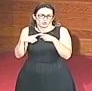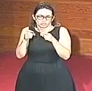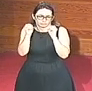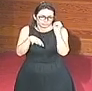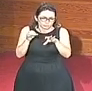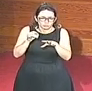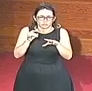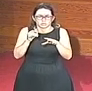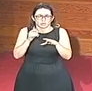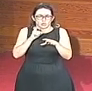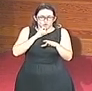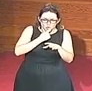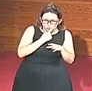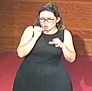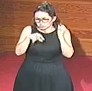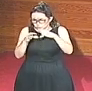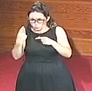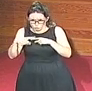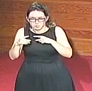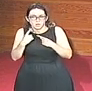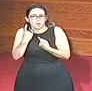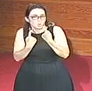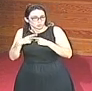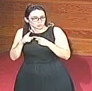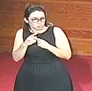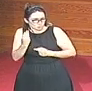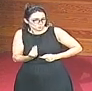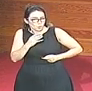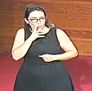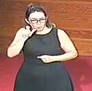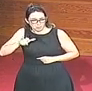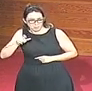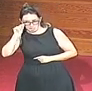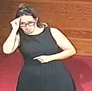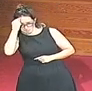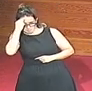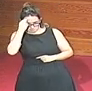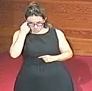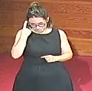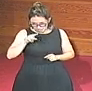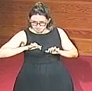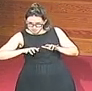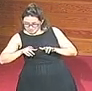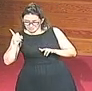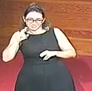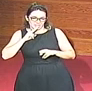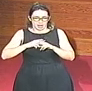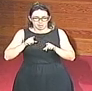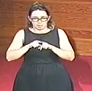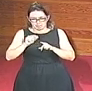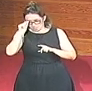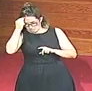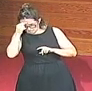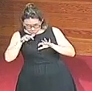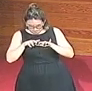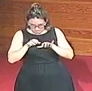pero también hay muchas genialidades, ¿no? Con la comunicación hay gente muy hábil y esto es lo que se llama un troleo. Es decir, que al final un contenido que